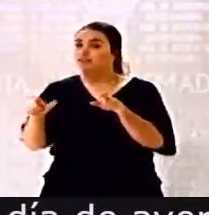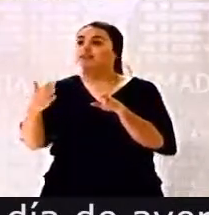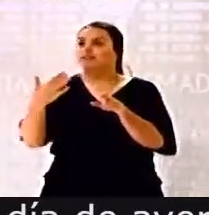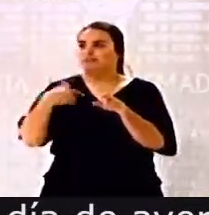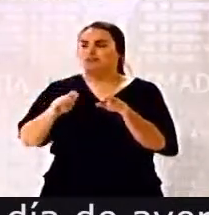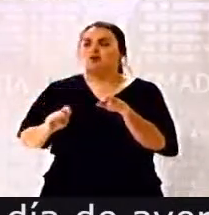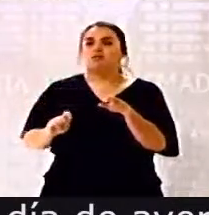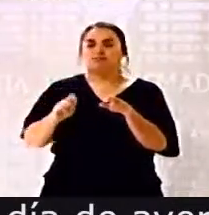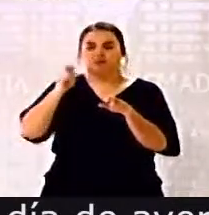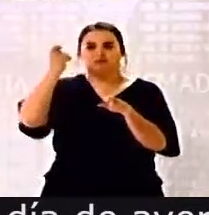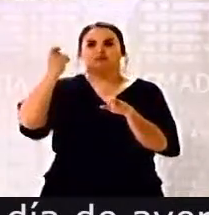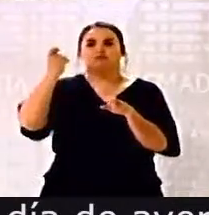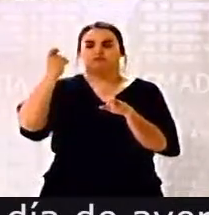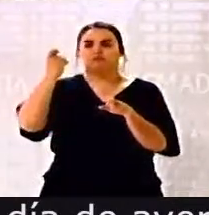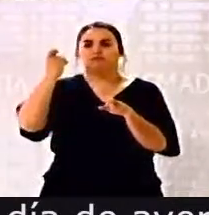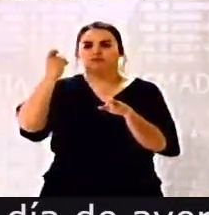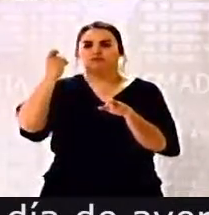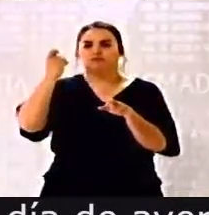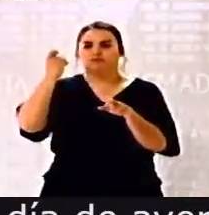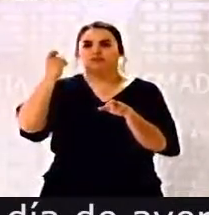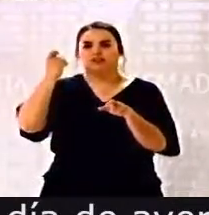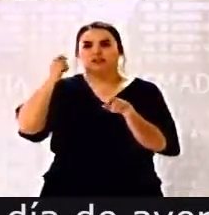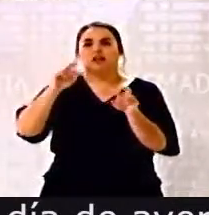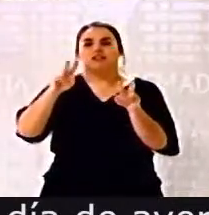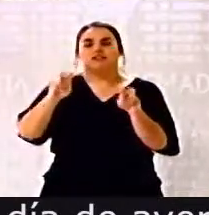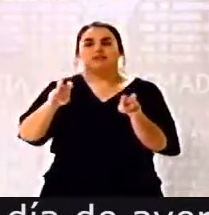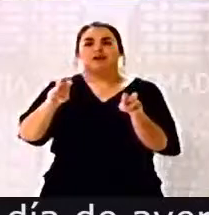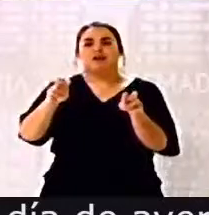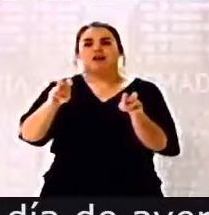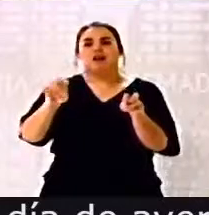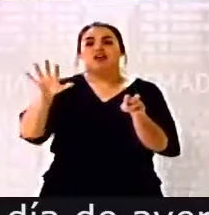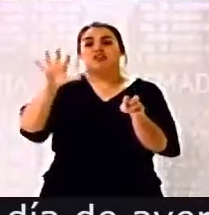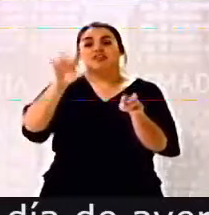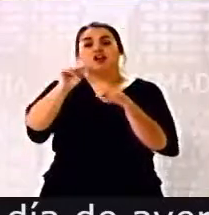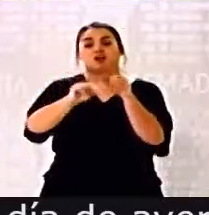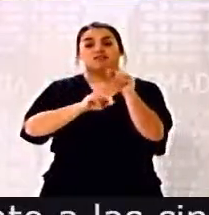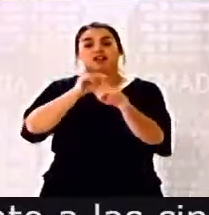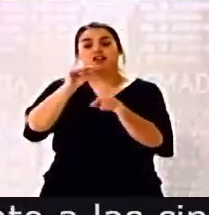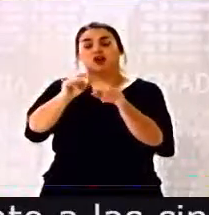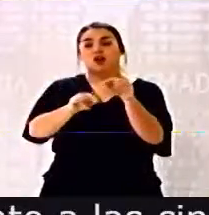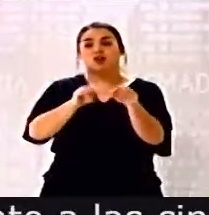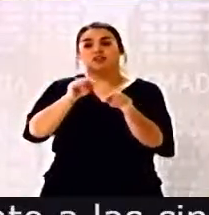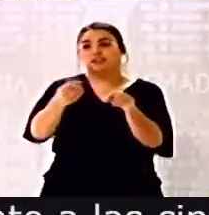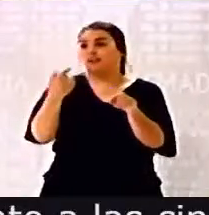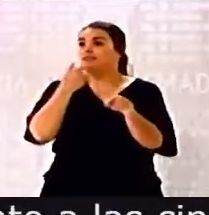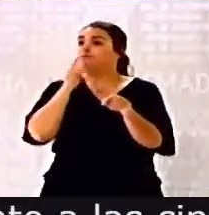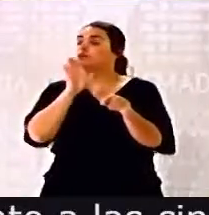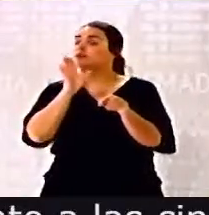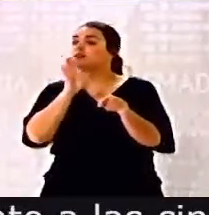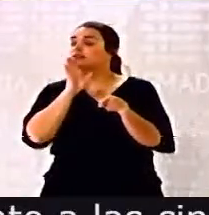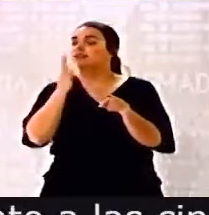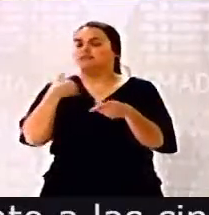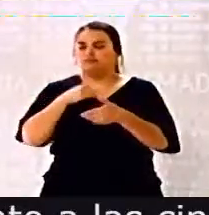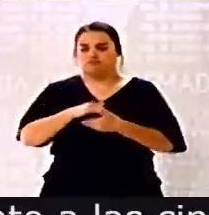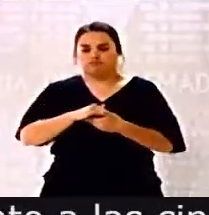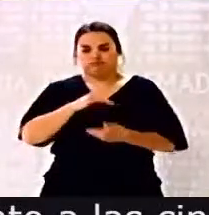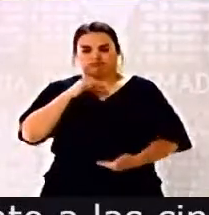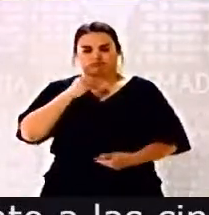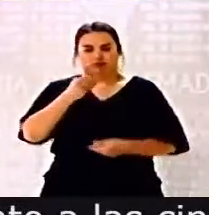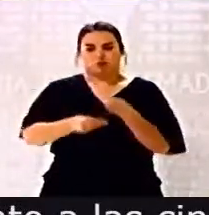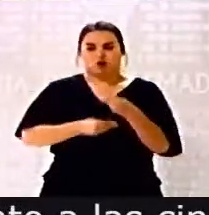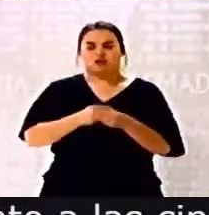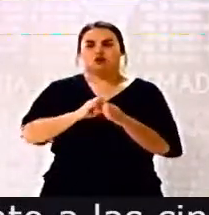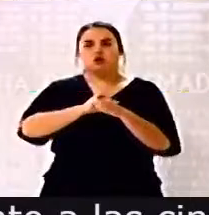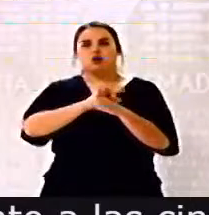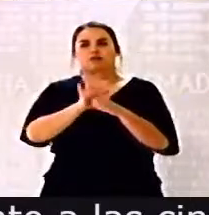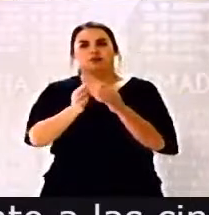logrado superar, junto a esas 5 infecciones resueltas que antes les hablaba, han sido capaces de superar al